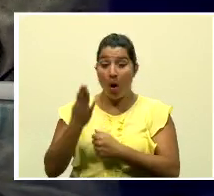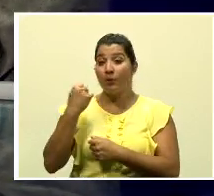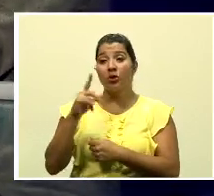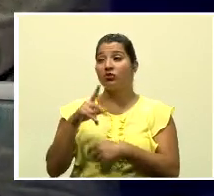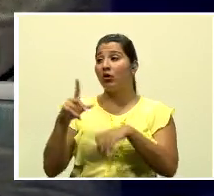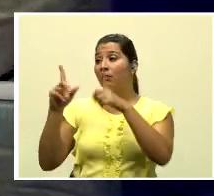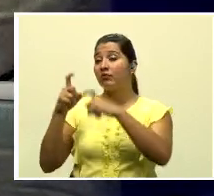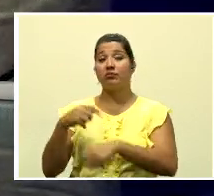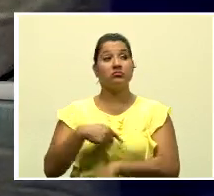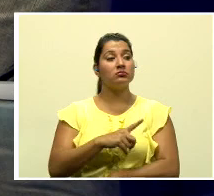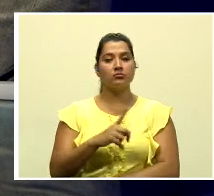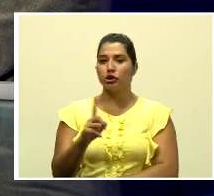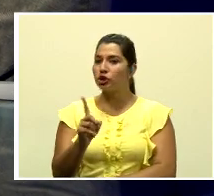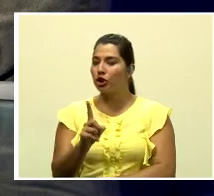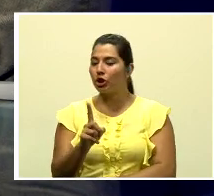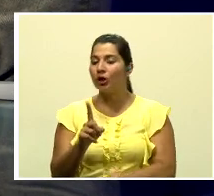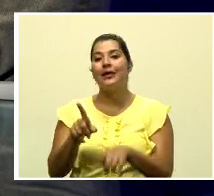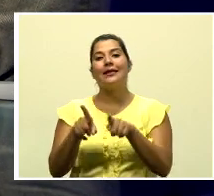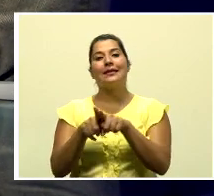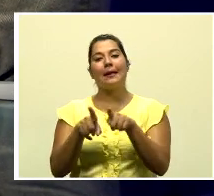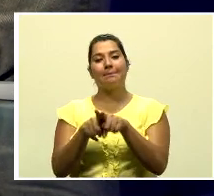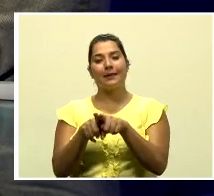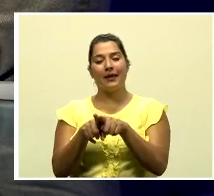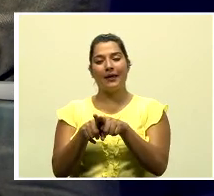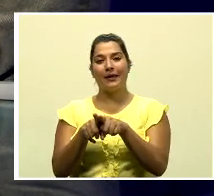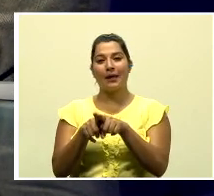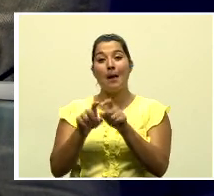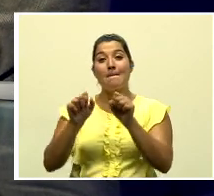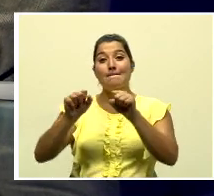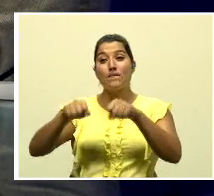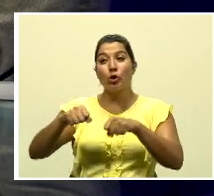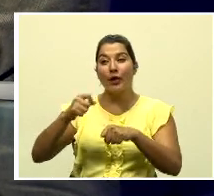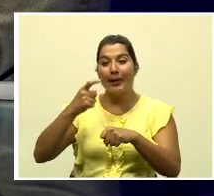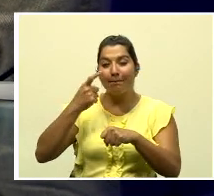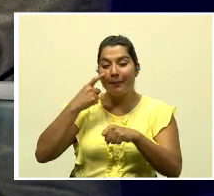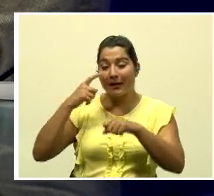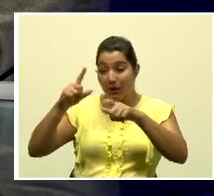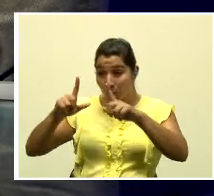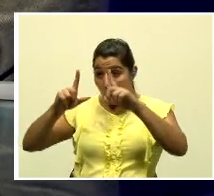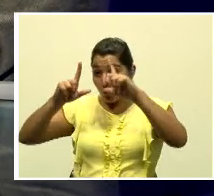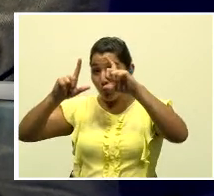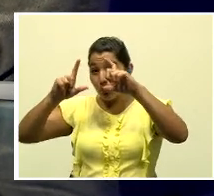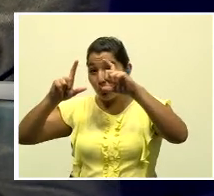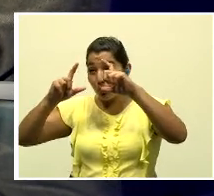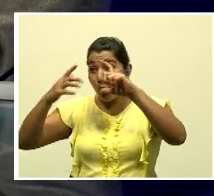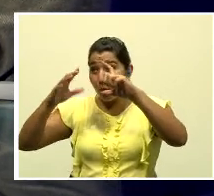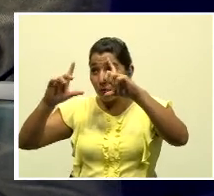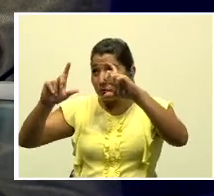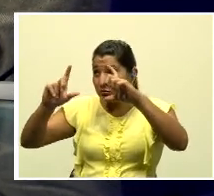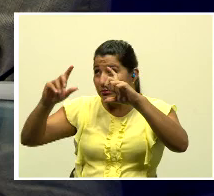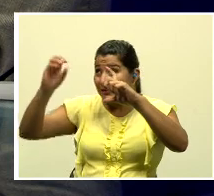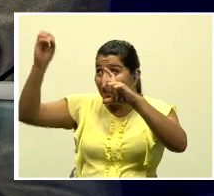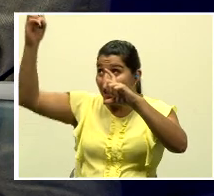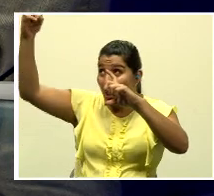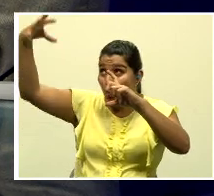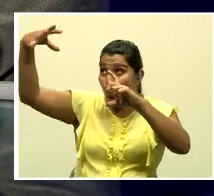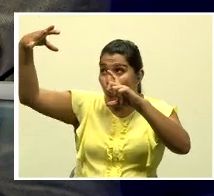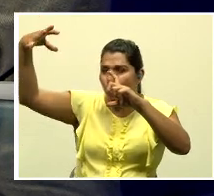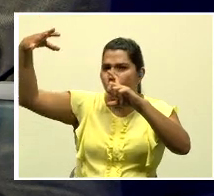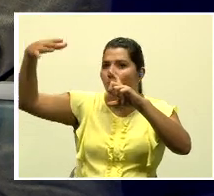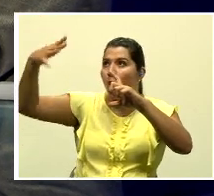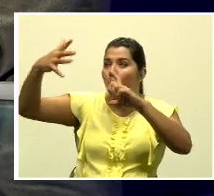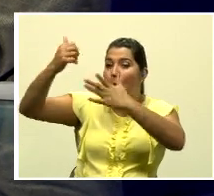imagen, sino también ver cómo la imagen, cómo la luz en esa imagen